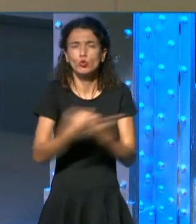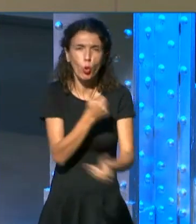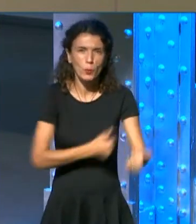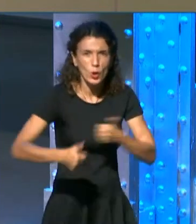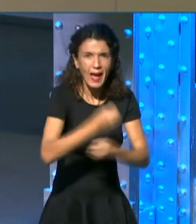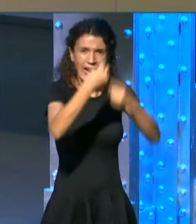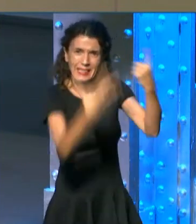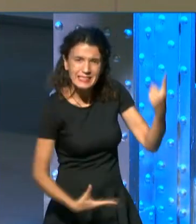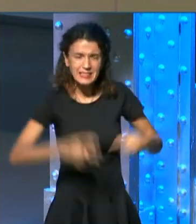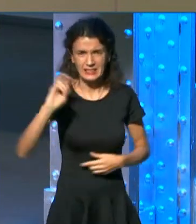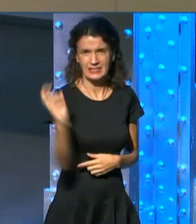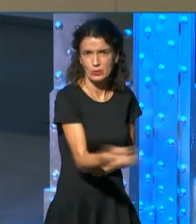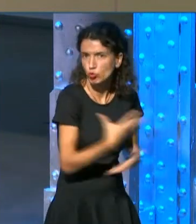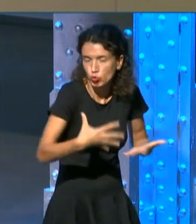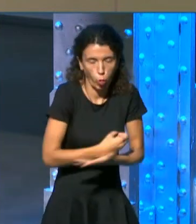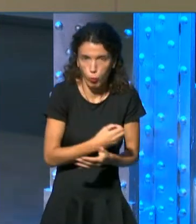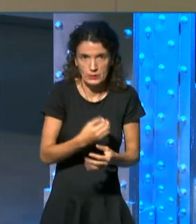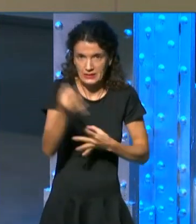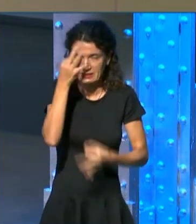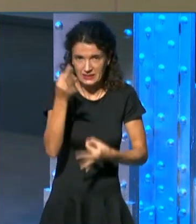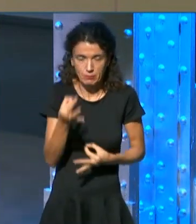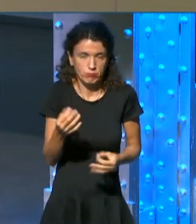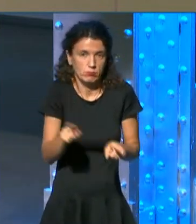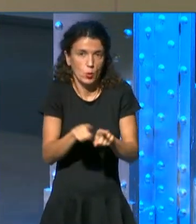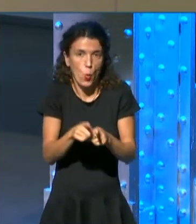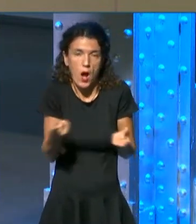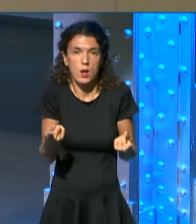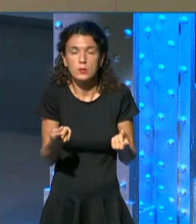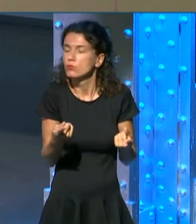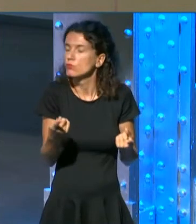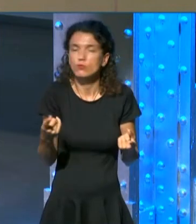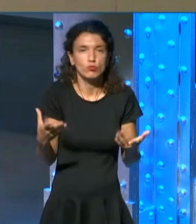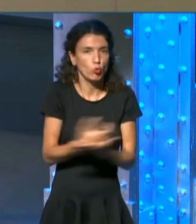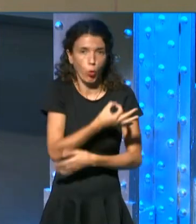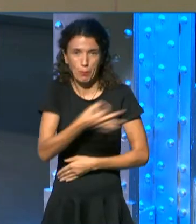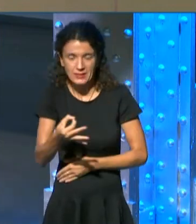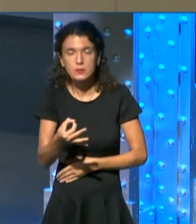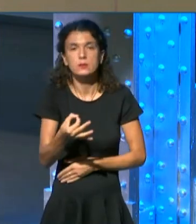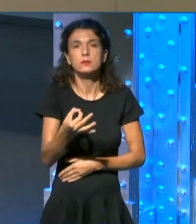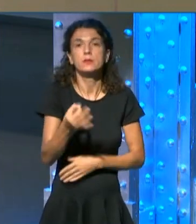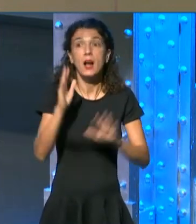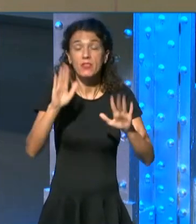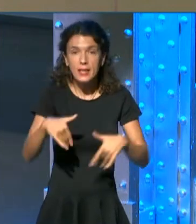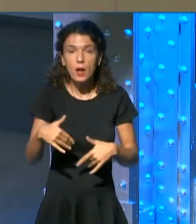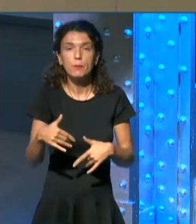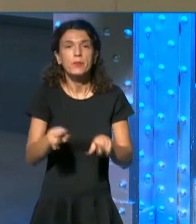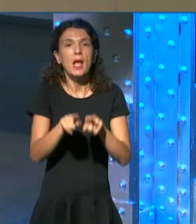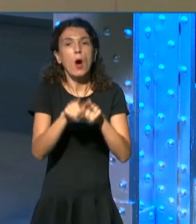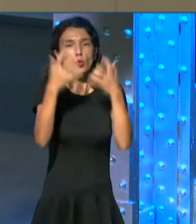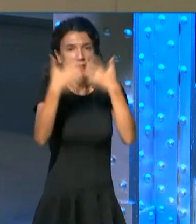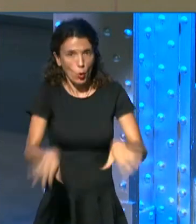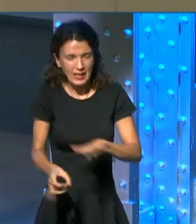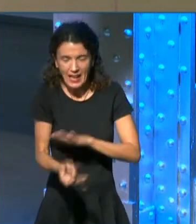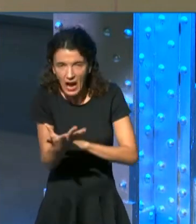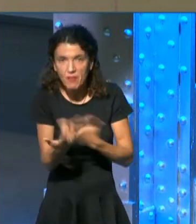bueno, todo. O sea, no hacía nada que lo hiciera. Creaba un poco creaba las automatizaciones, o sea,